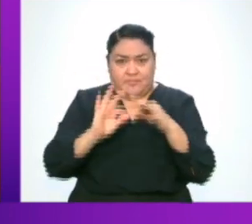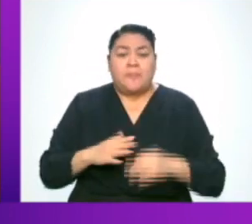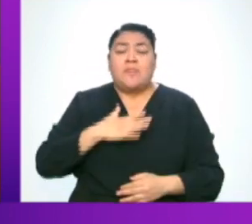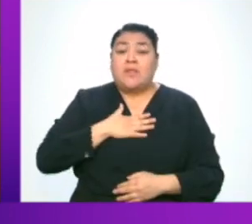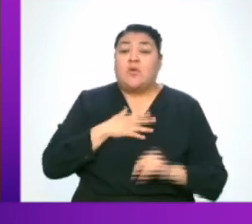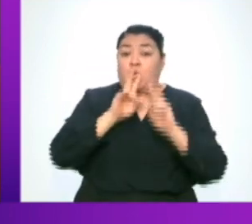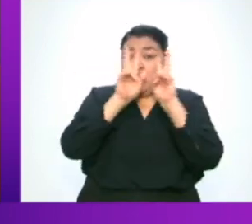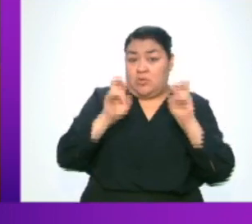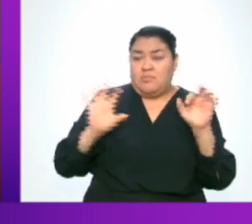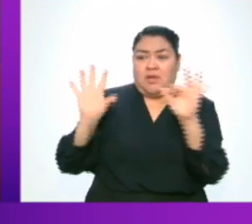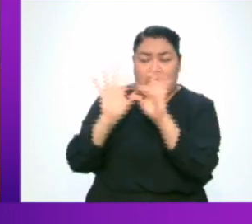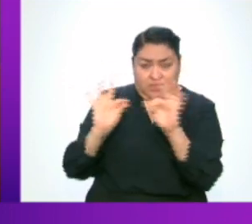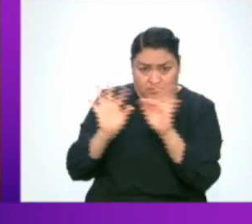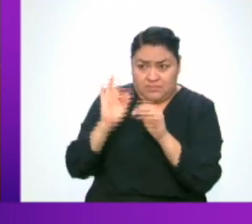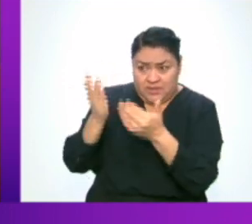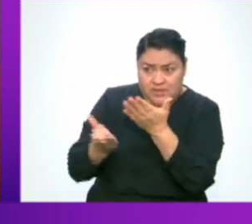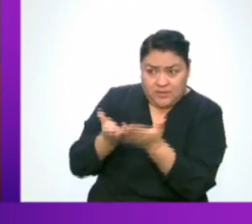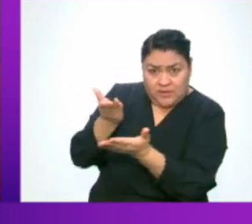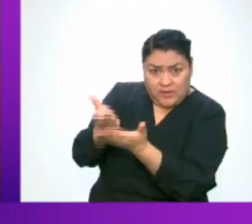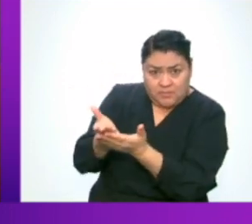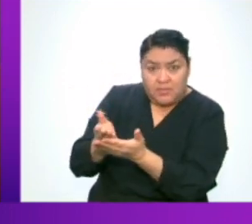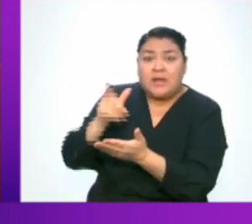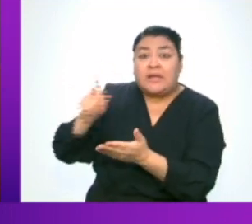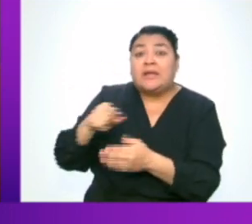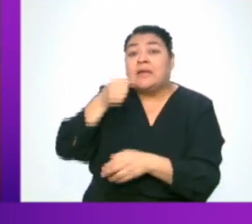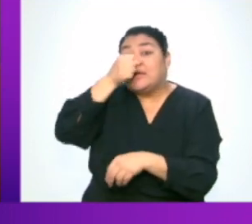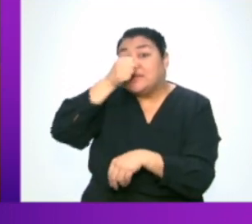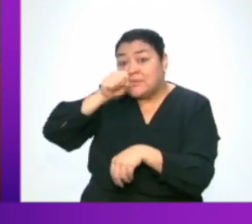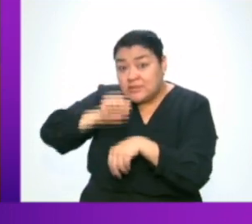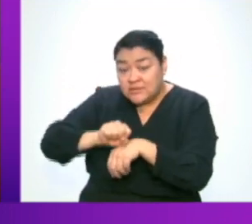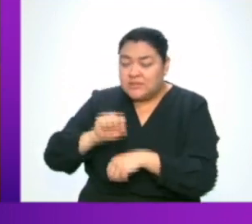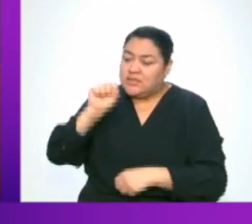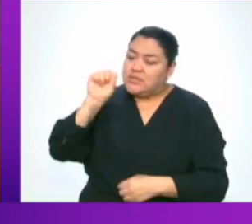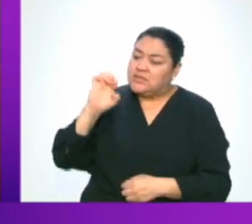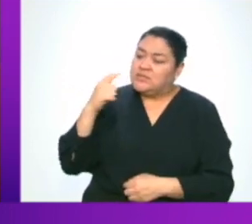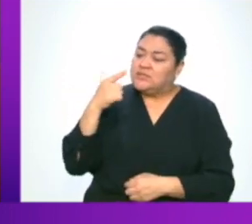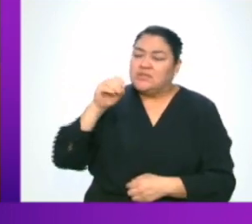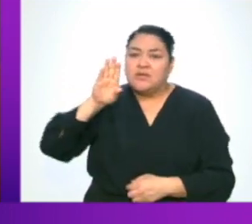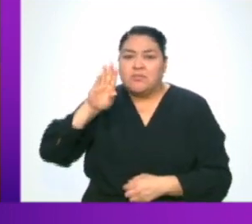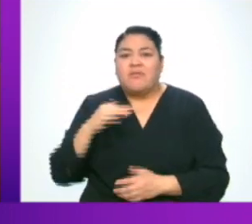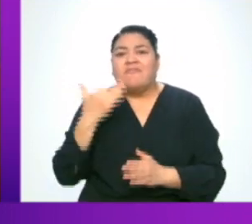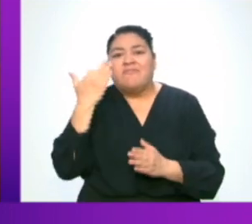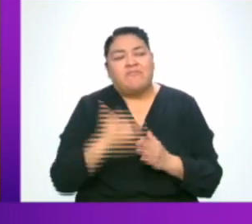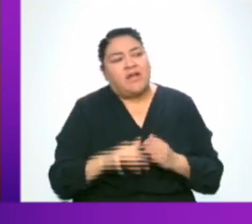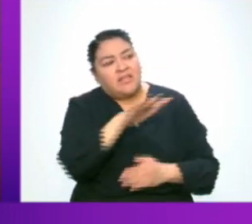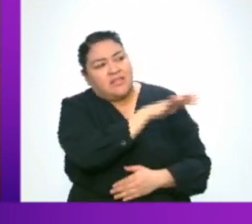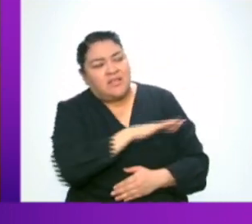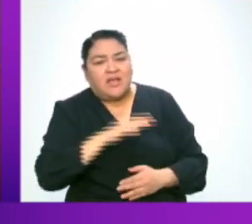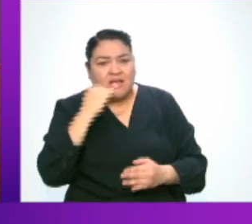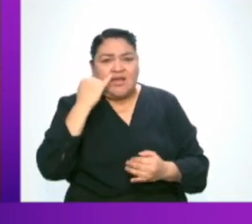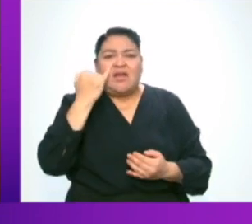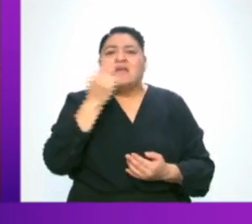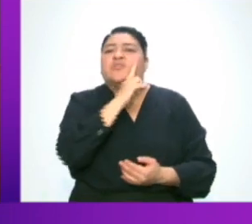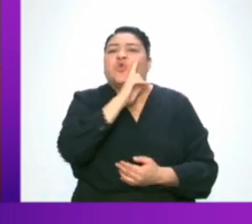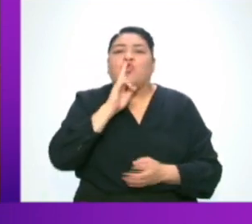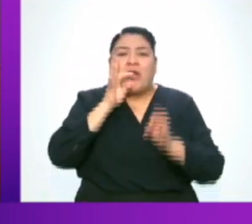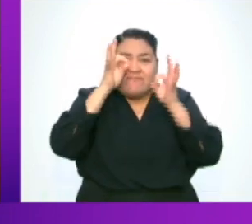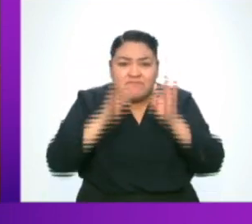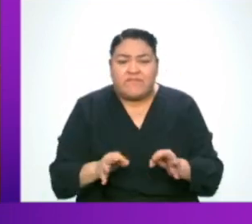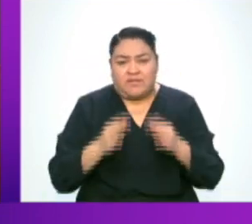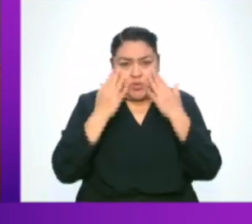me tocó hablar sobre la expresada la secretaria de gobernación sobre la desinformación que existe sobre este